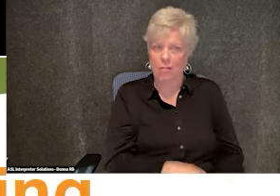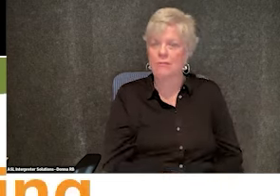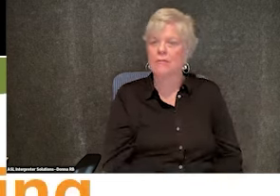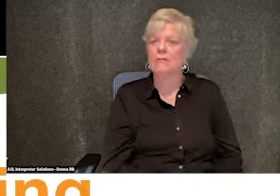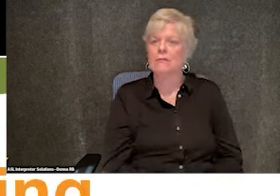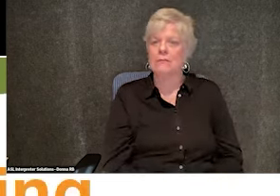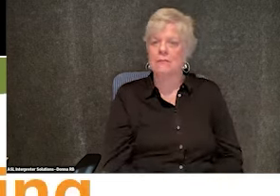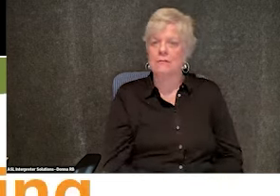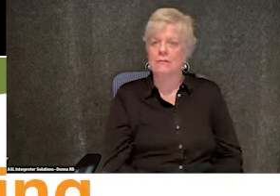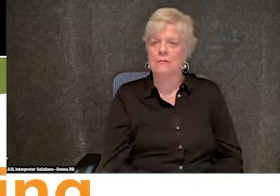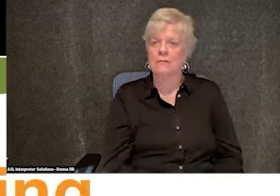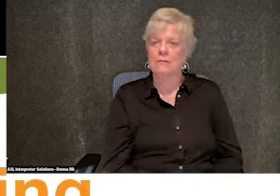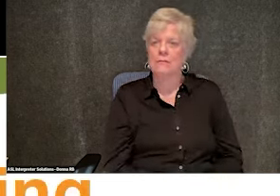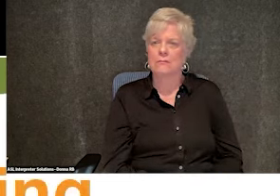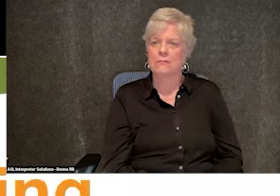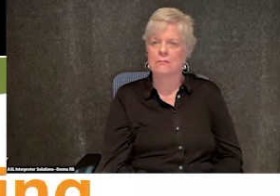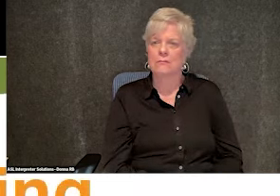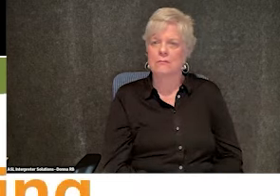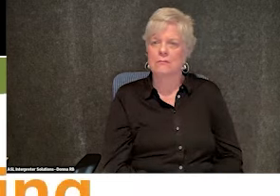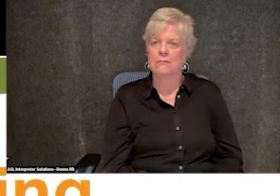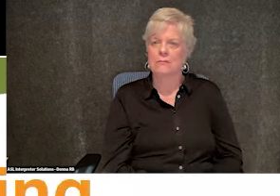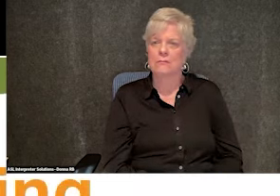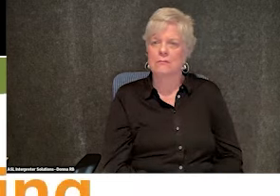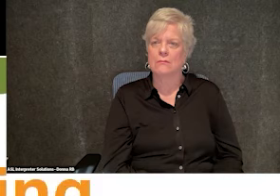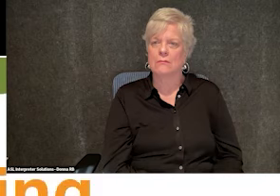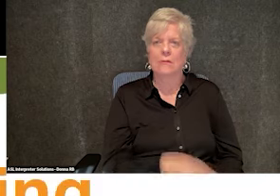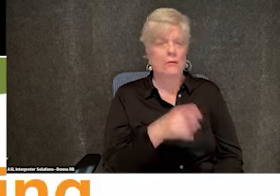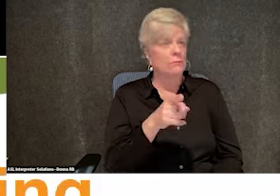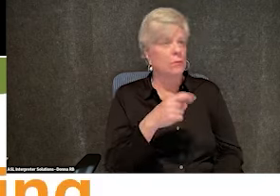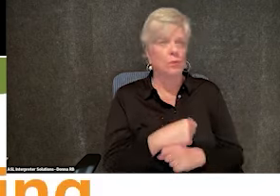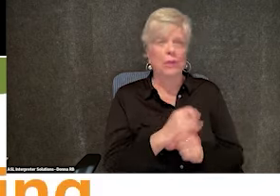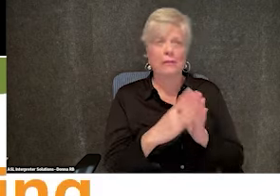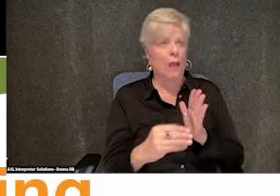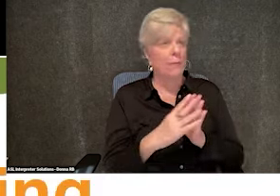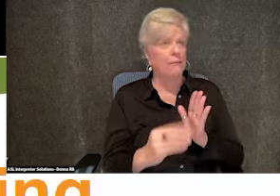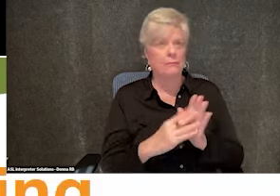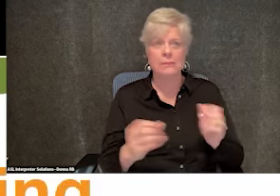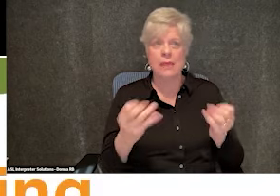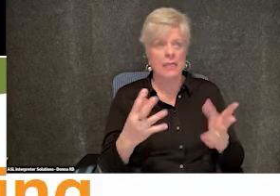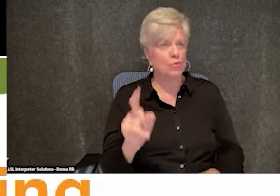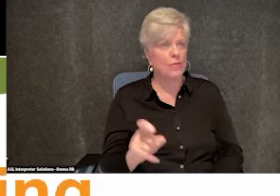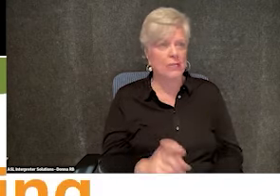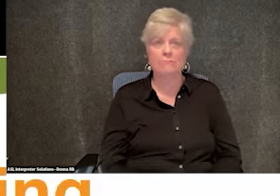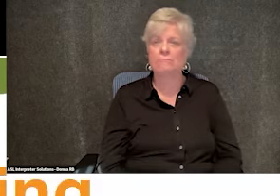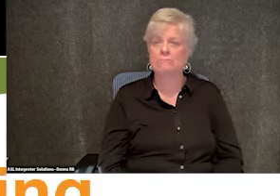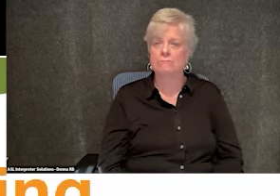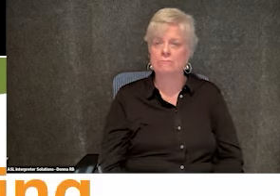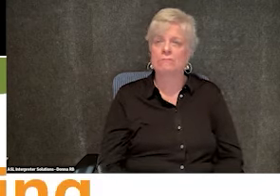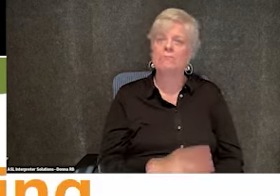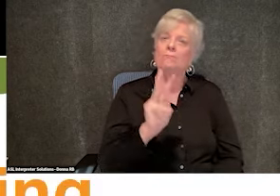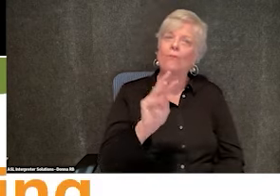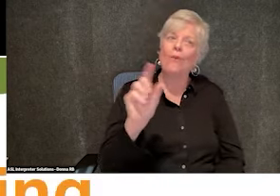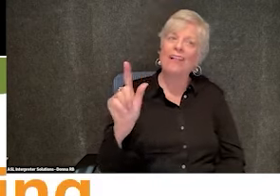Will, si no puedo decir, me parece que tiene un acuerdo con el tío Bill.